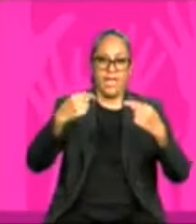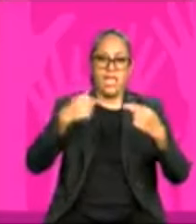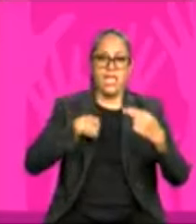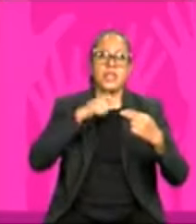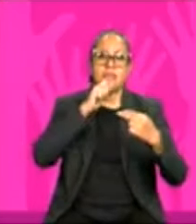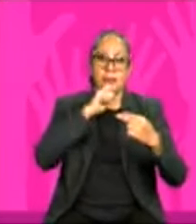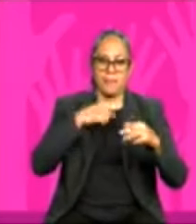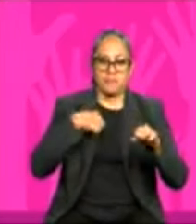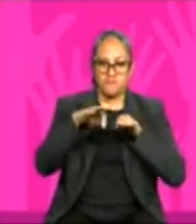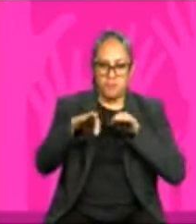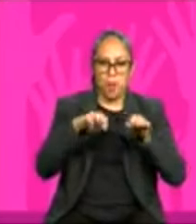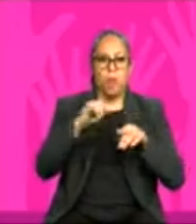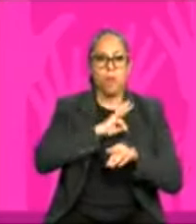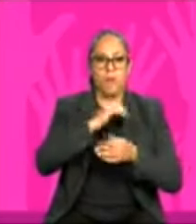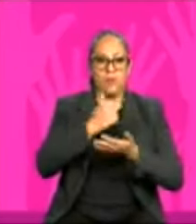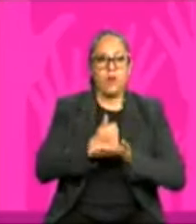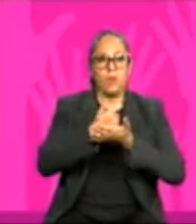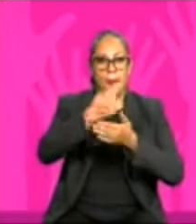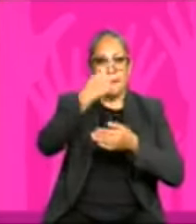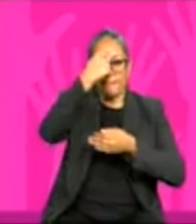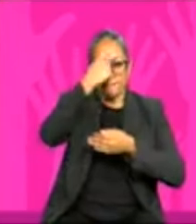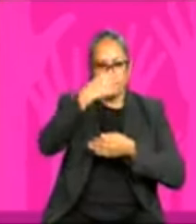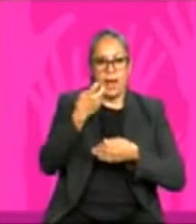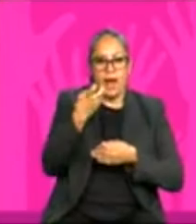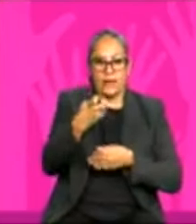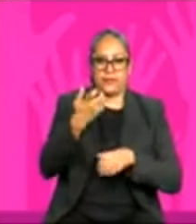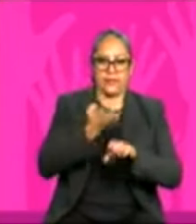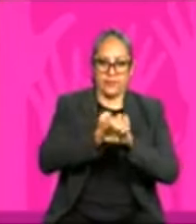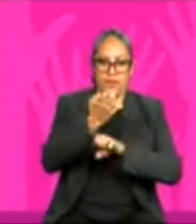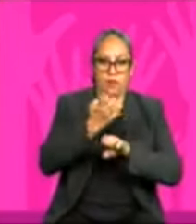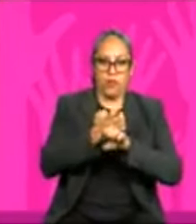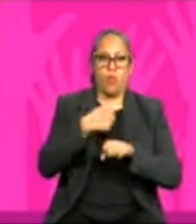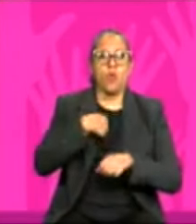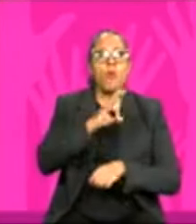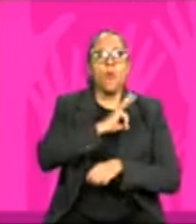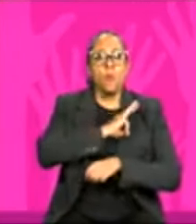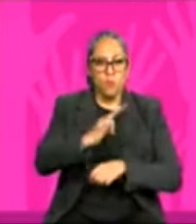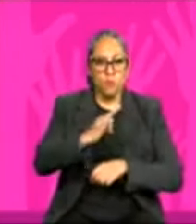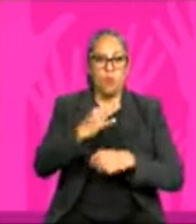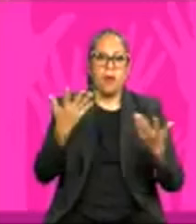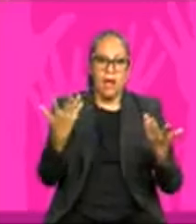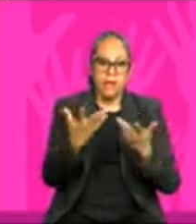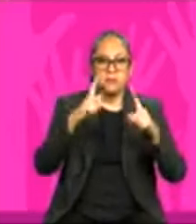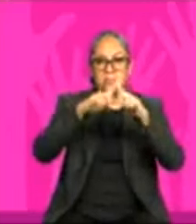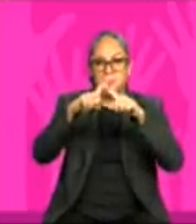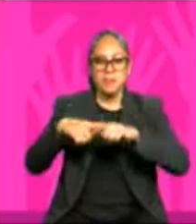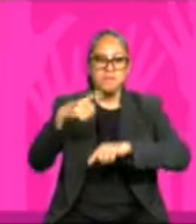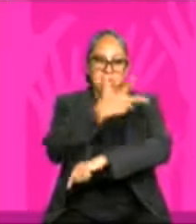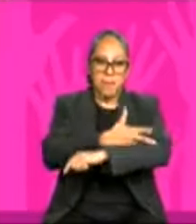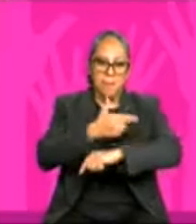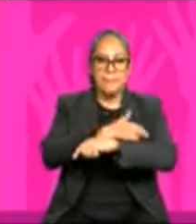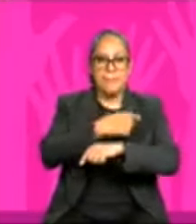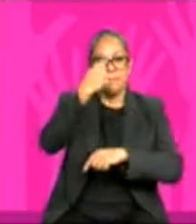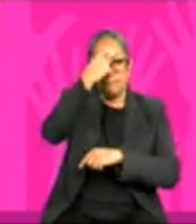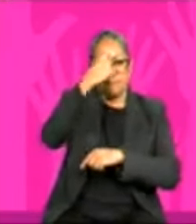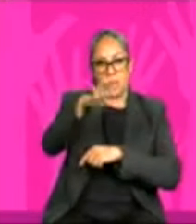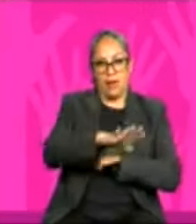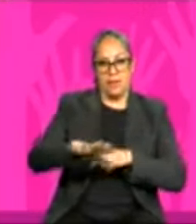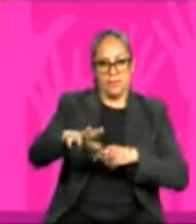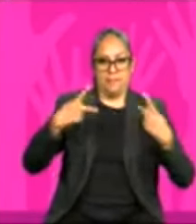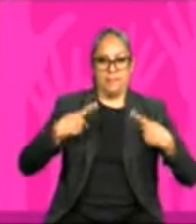pública que puede gobernar este Estado. Tengo la capacidad de coordinar los esfuerzos de todos los morelenses. Soy